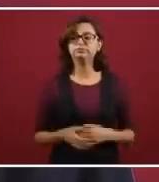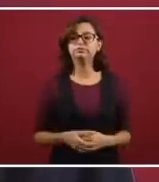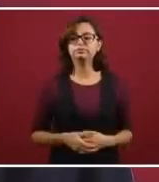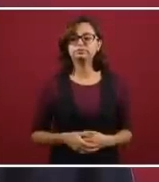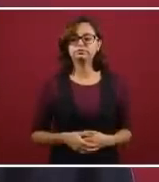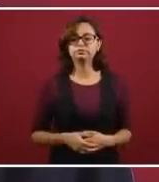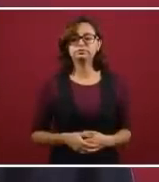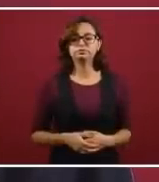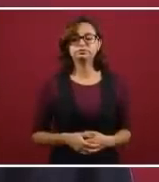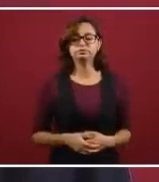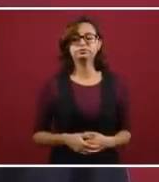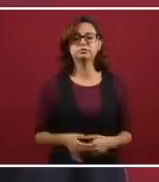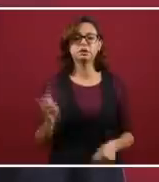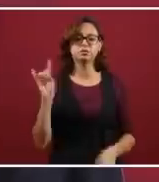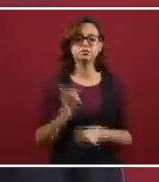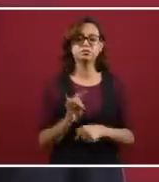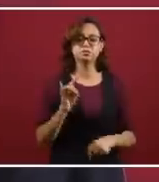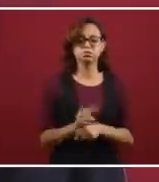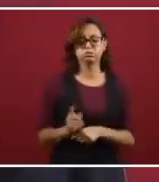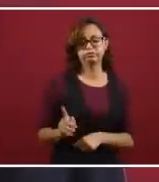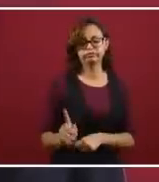terminar con la simulación